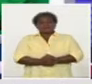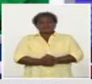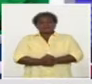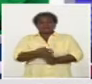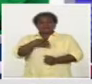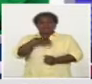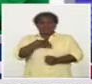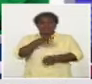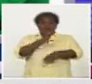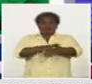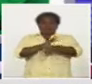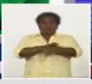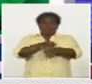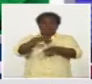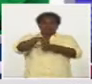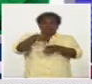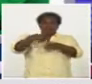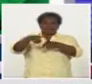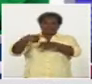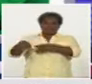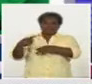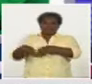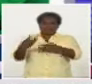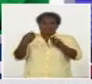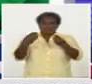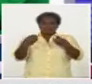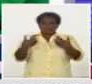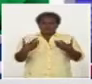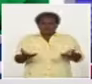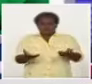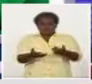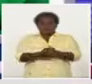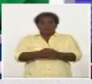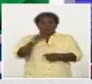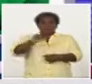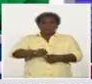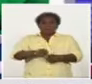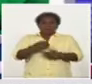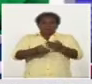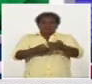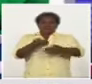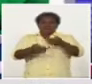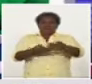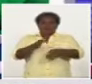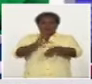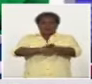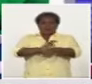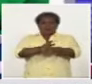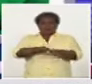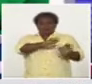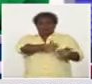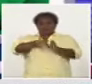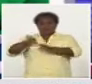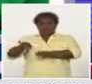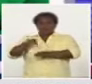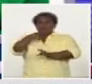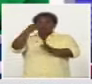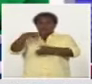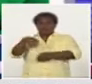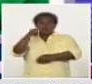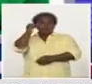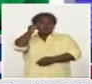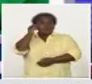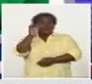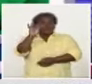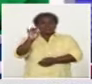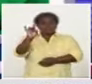comorbilidades que lo acompañaron, que hicieron muy mal el pronóstico. Fallece una paciente de 79 años de edad del